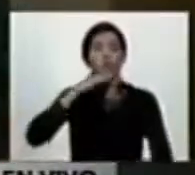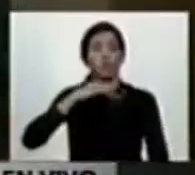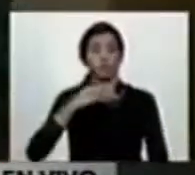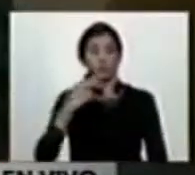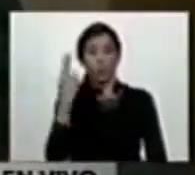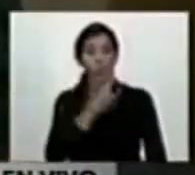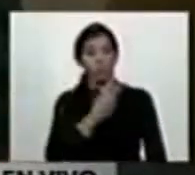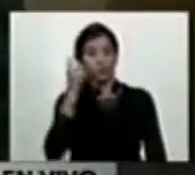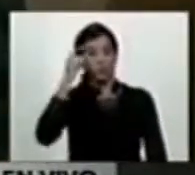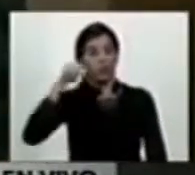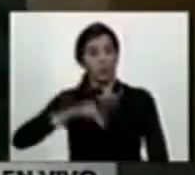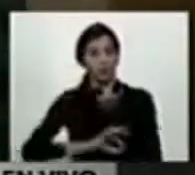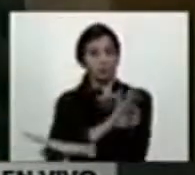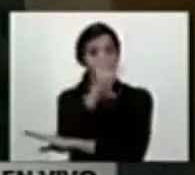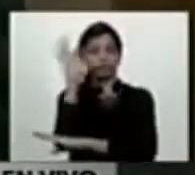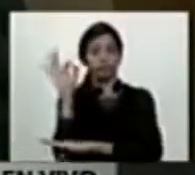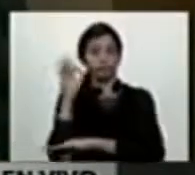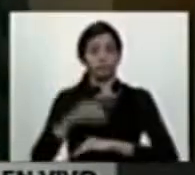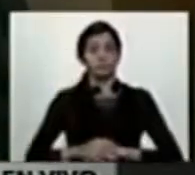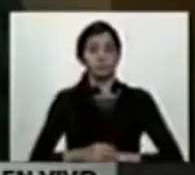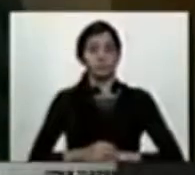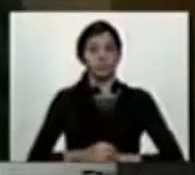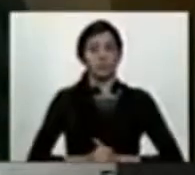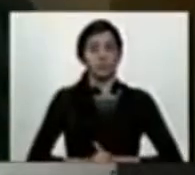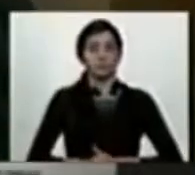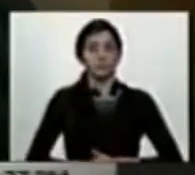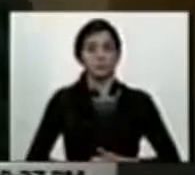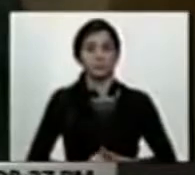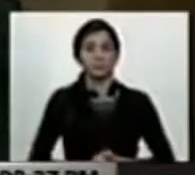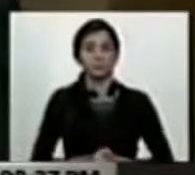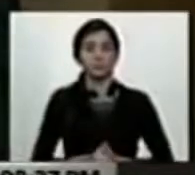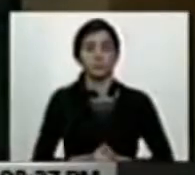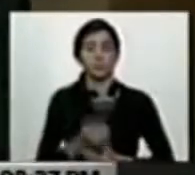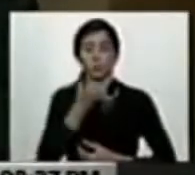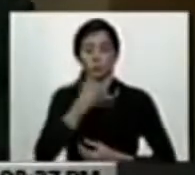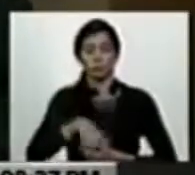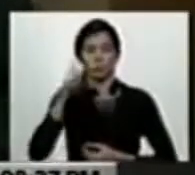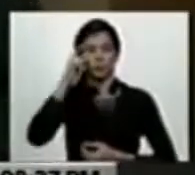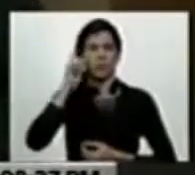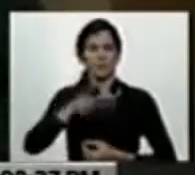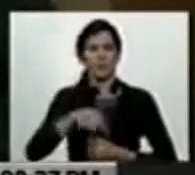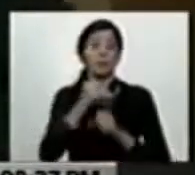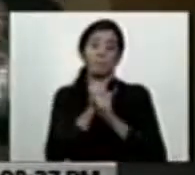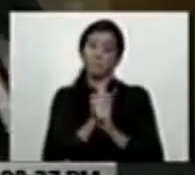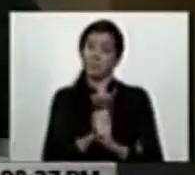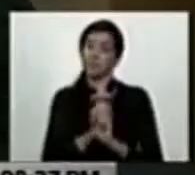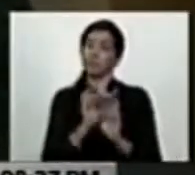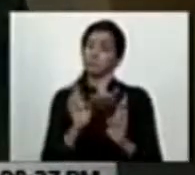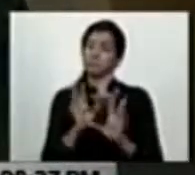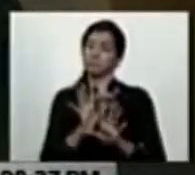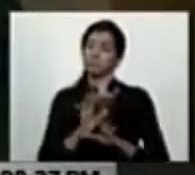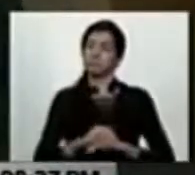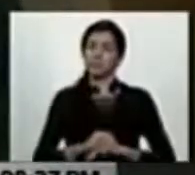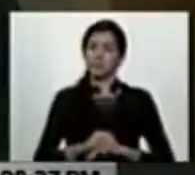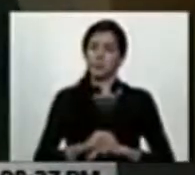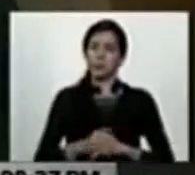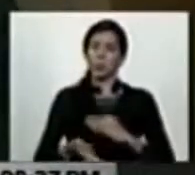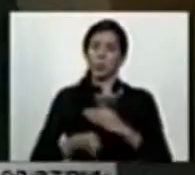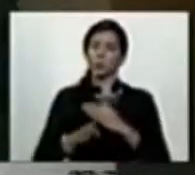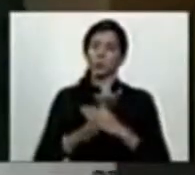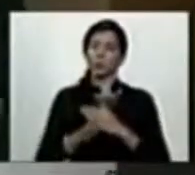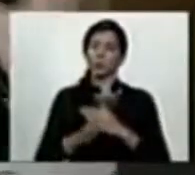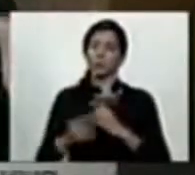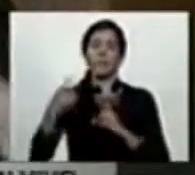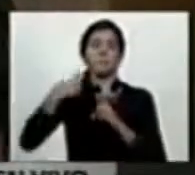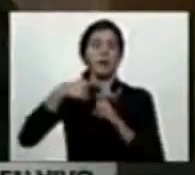de la República, Nicolás Maduro Moros, el día de hoy. En los próximos días también se espera que continúe justamente